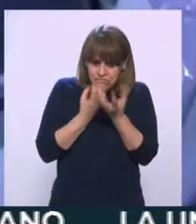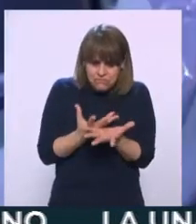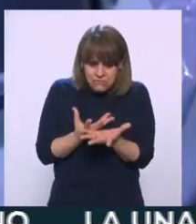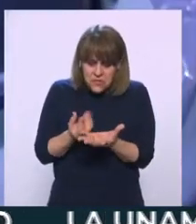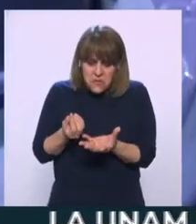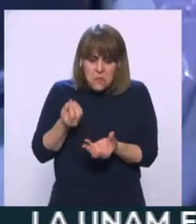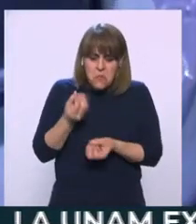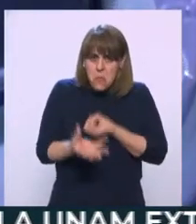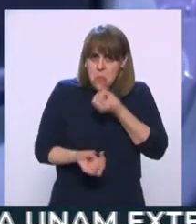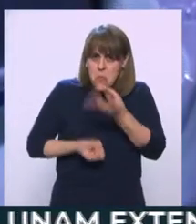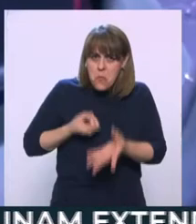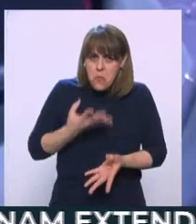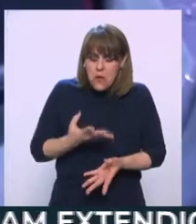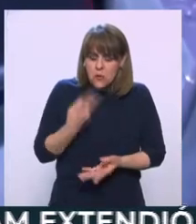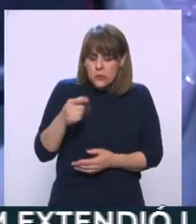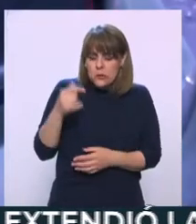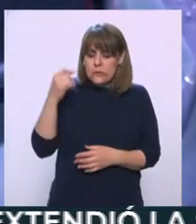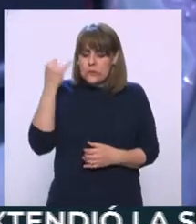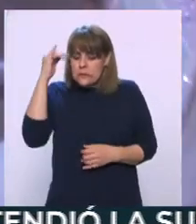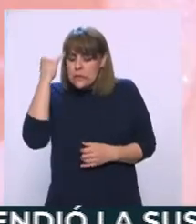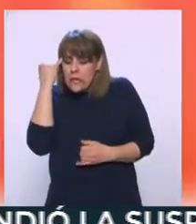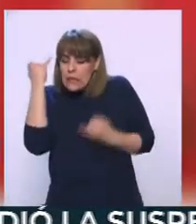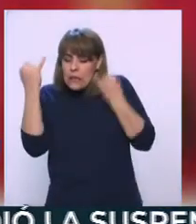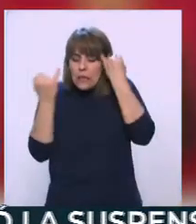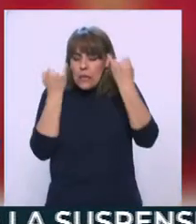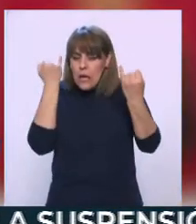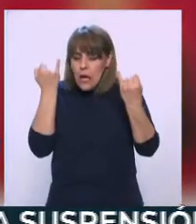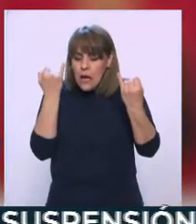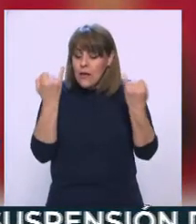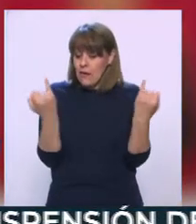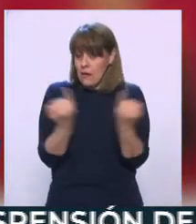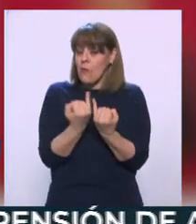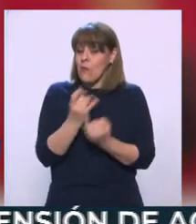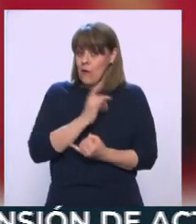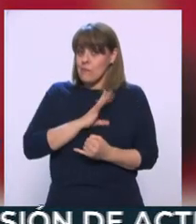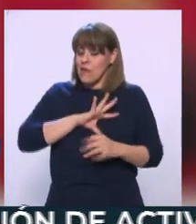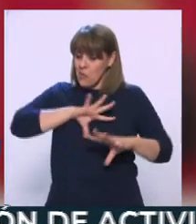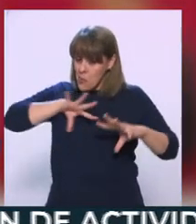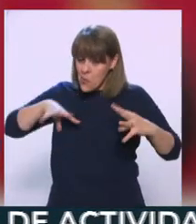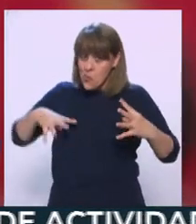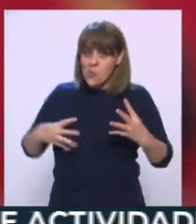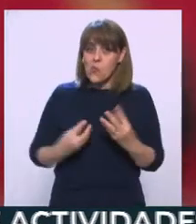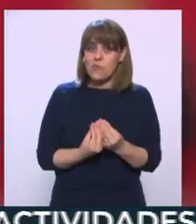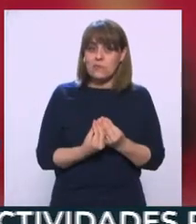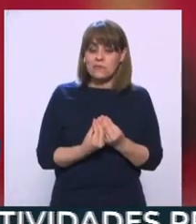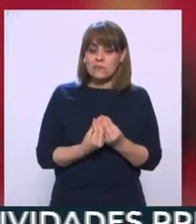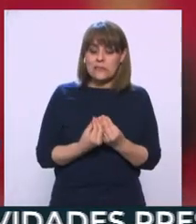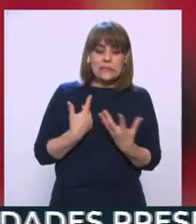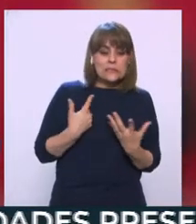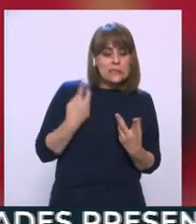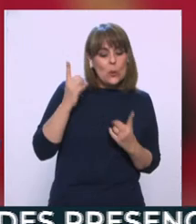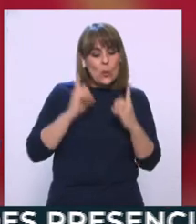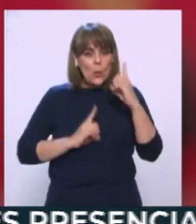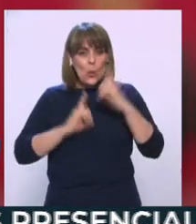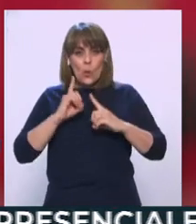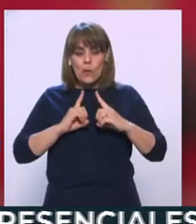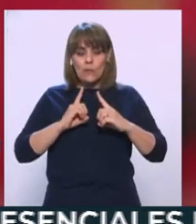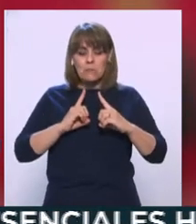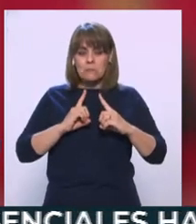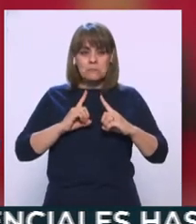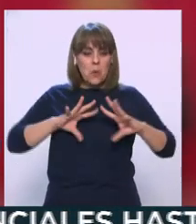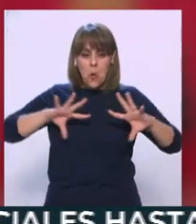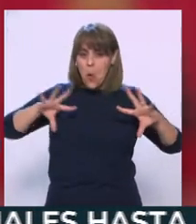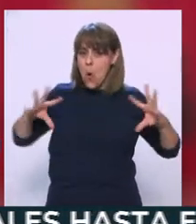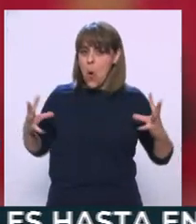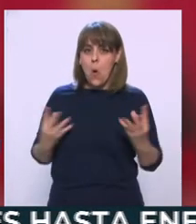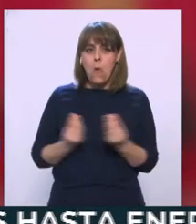intuición, pero también sus temores, sus incertidumbres. En definitiva,